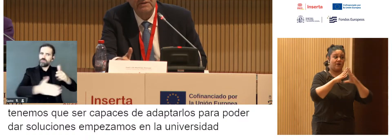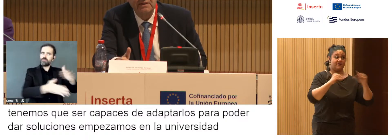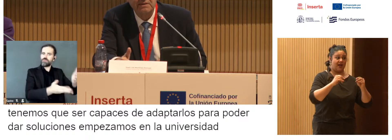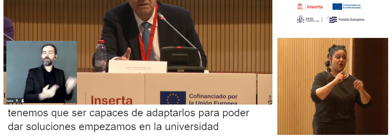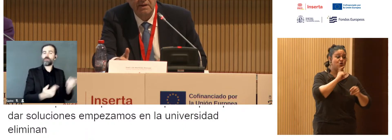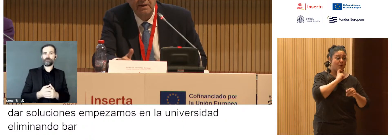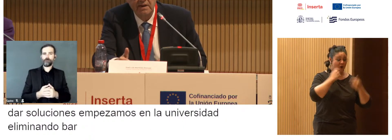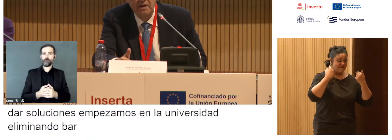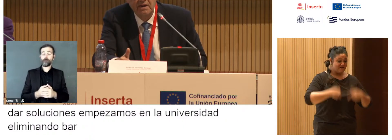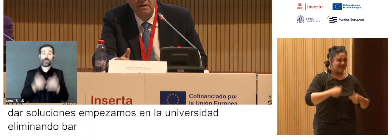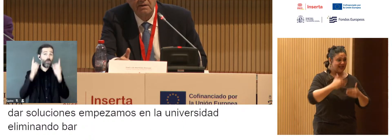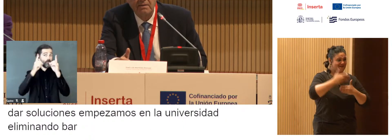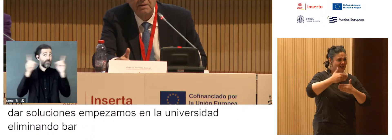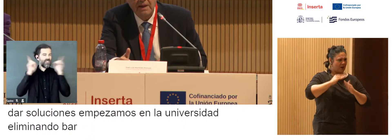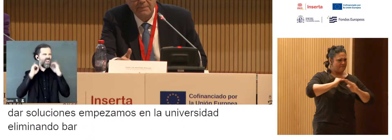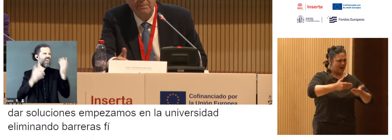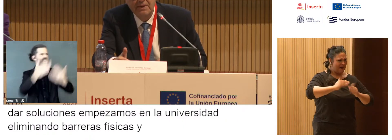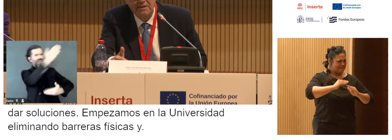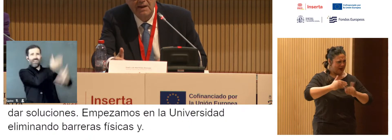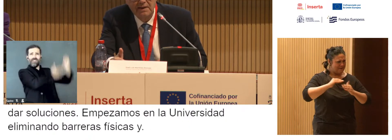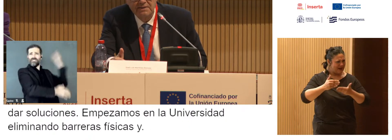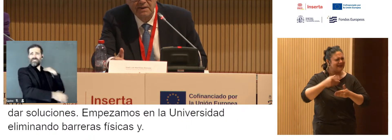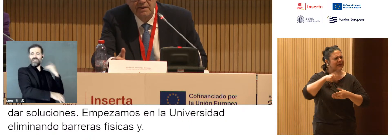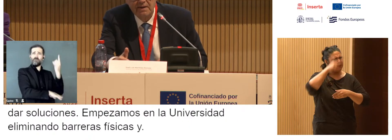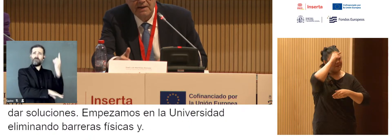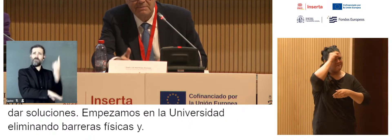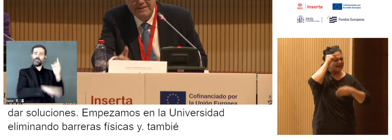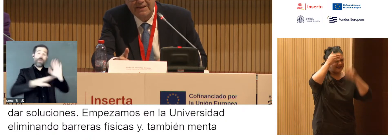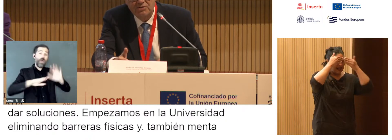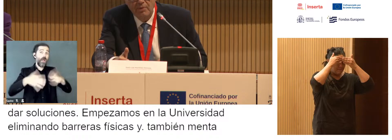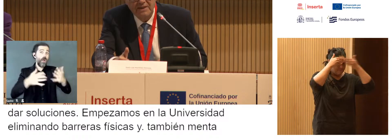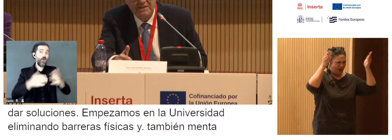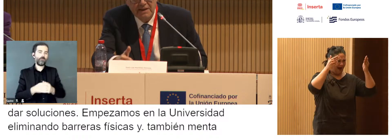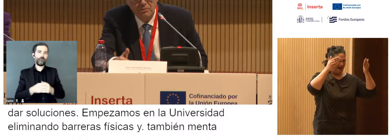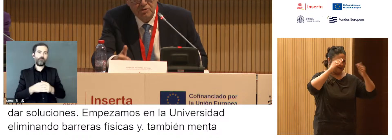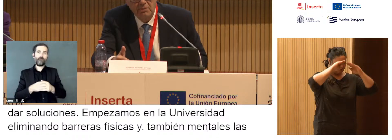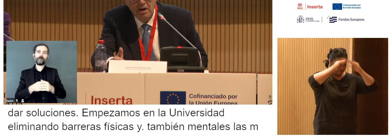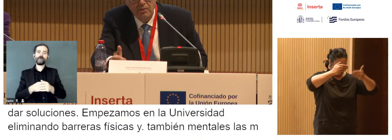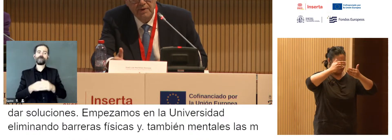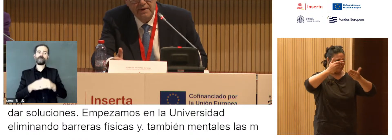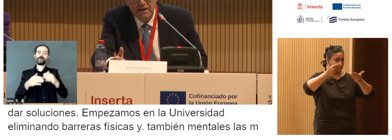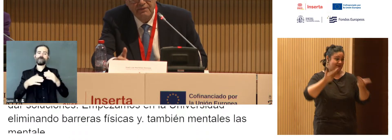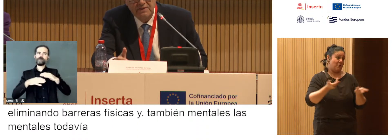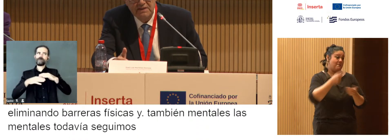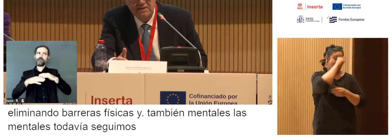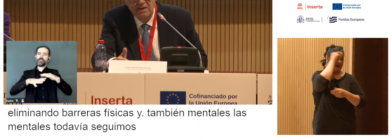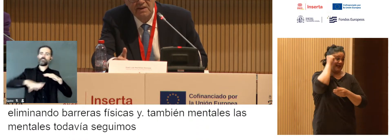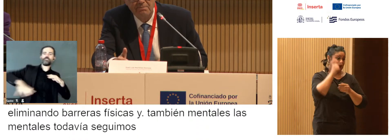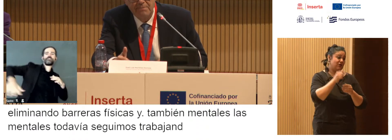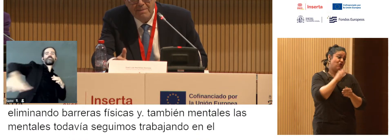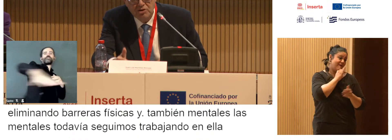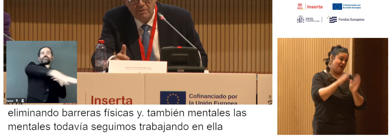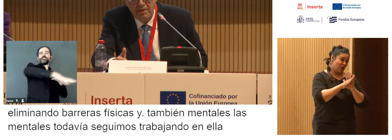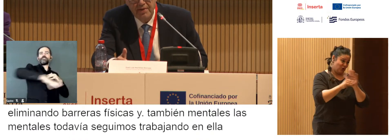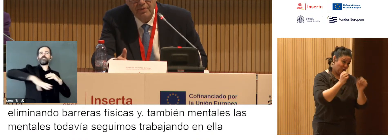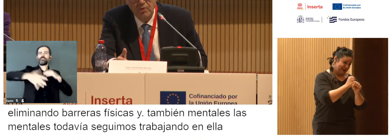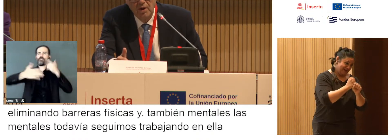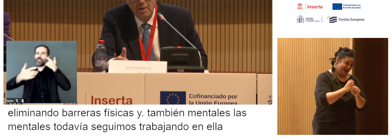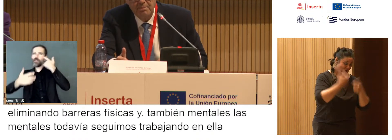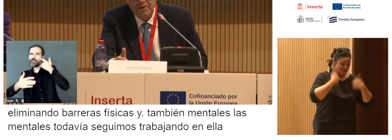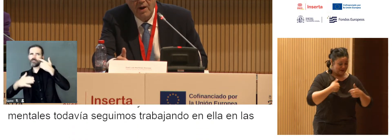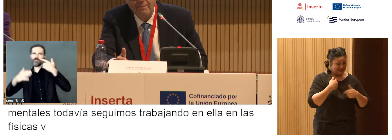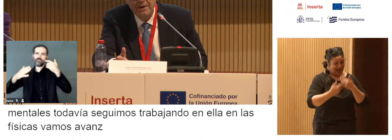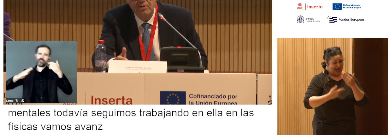barreras físicas y también mentales. Las mentales todavía seguimos trabajando en ellas. Las físicas vamos